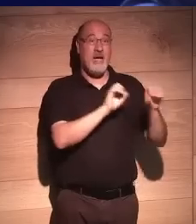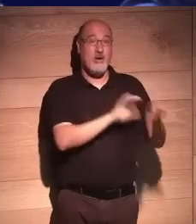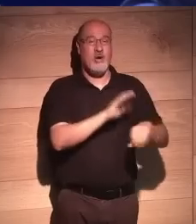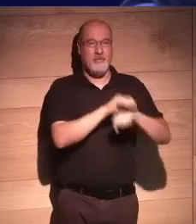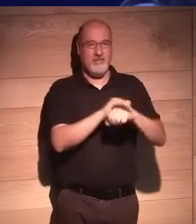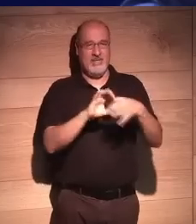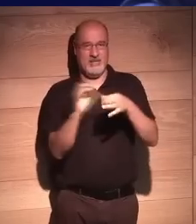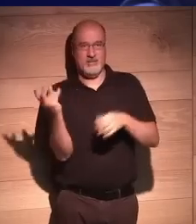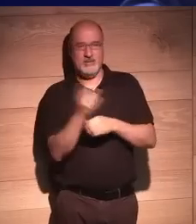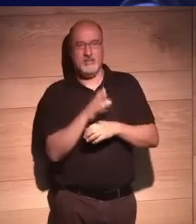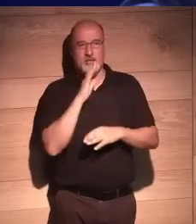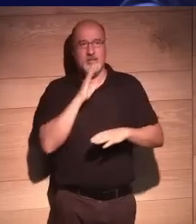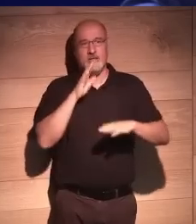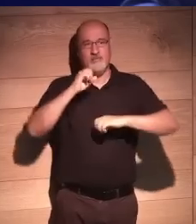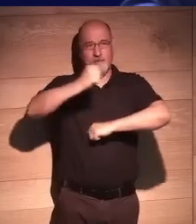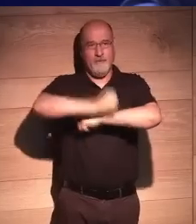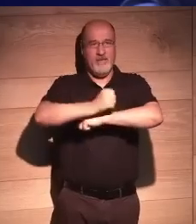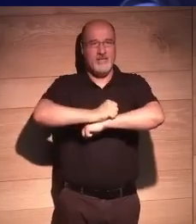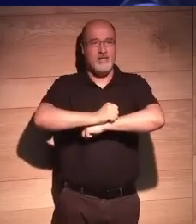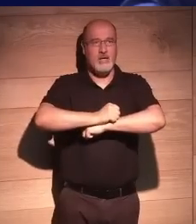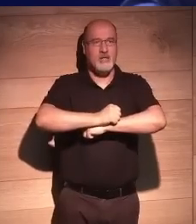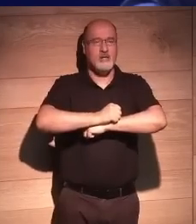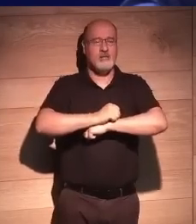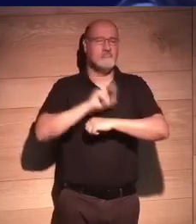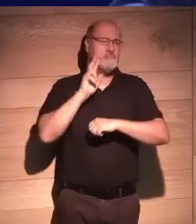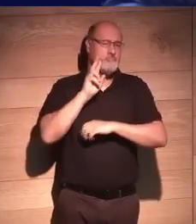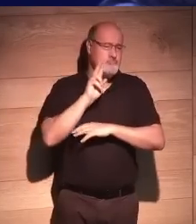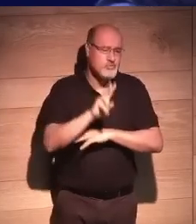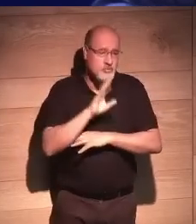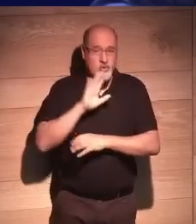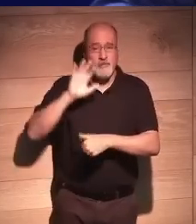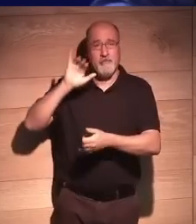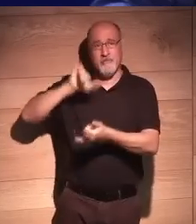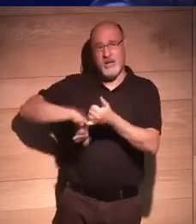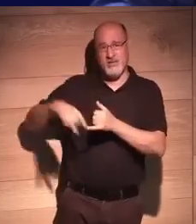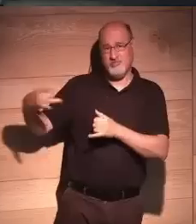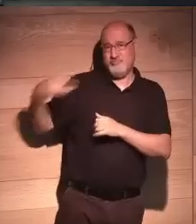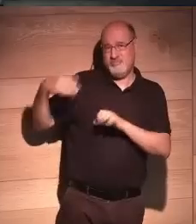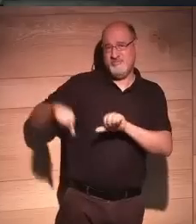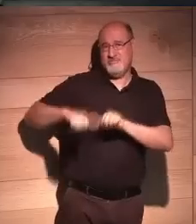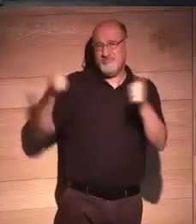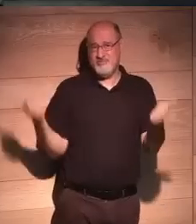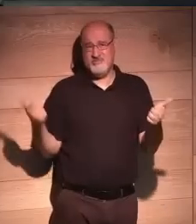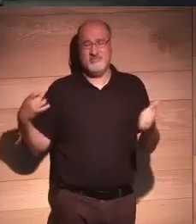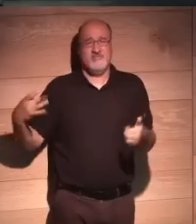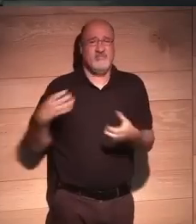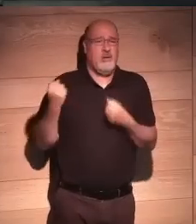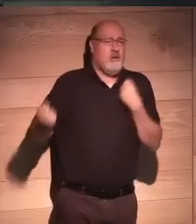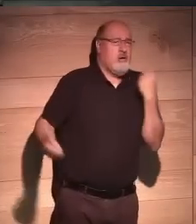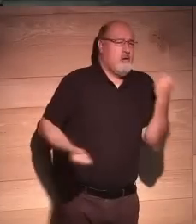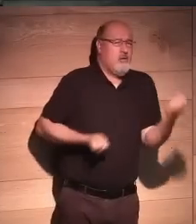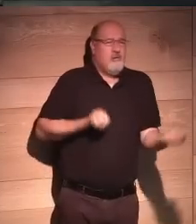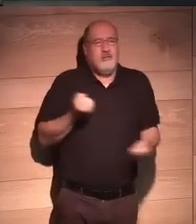que asomarse a la ventana porque la habían abandonado, había roto su matrimonio, ella tal, no sé qué, porque había descubierto una